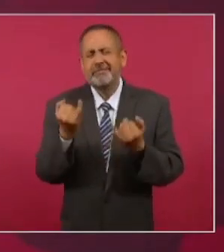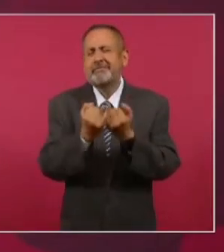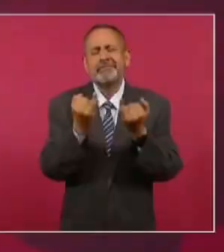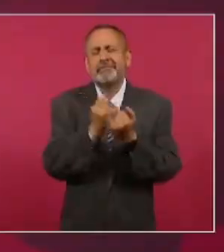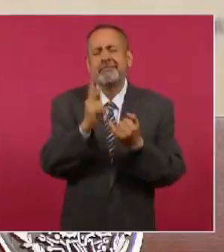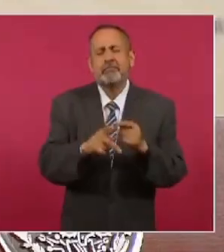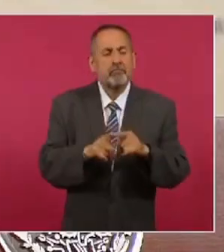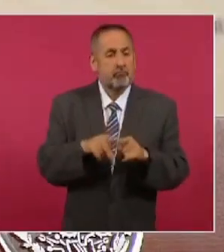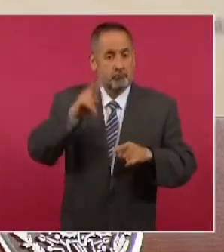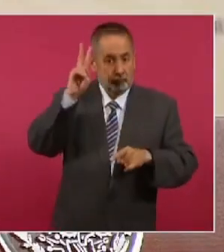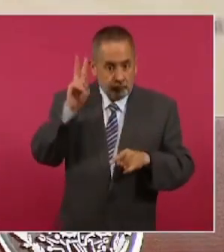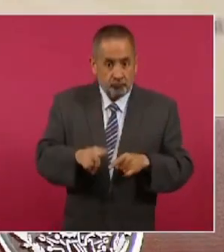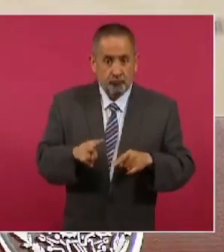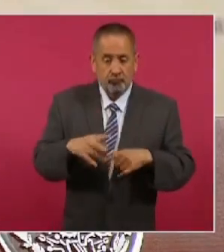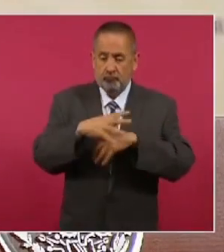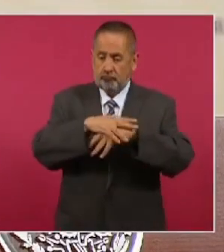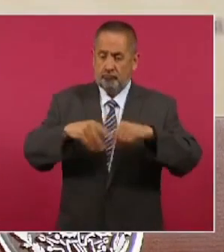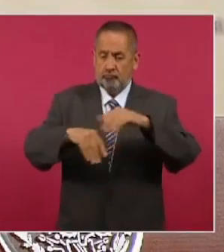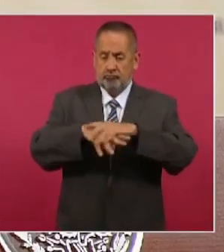representan